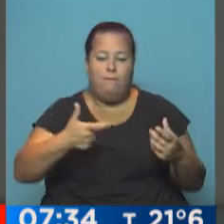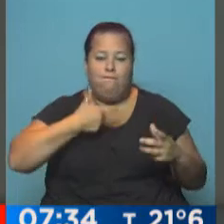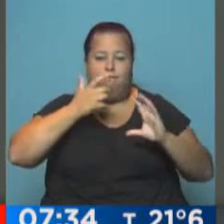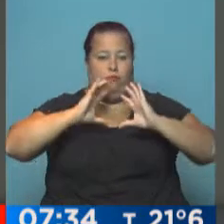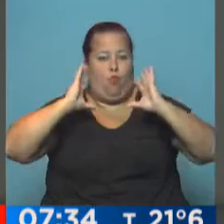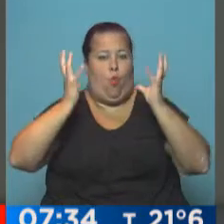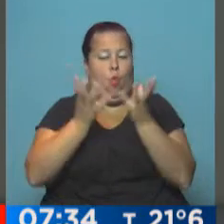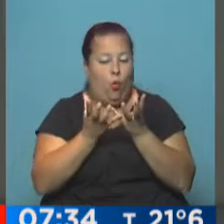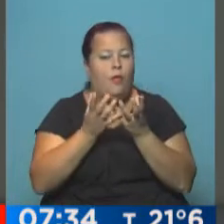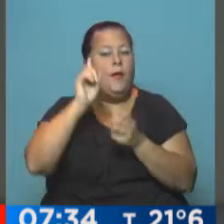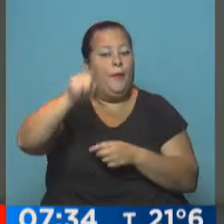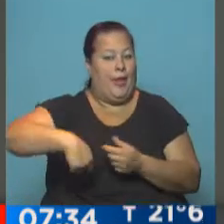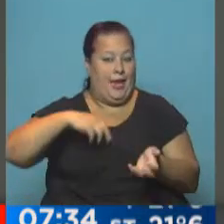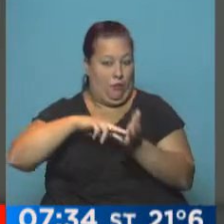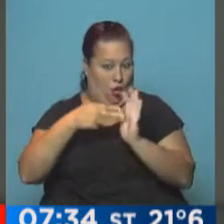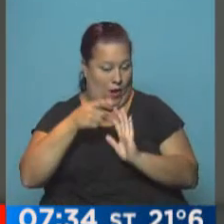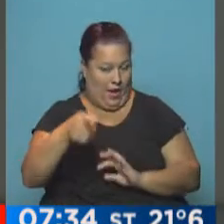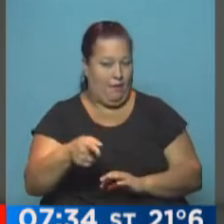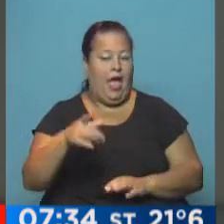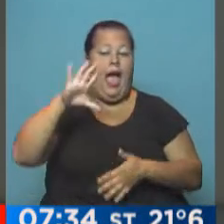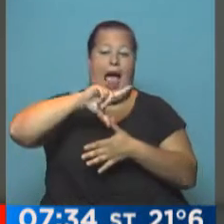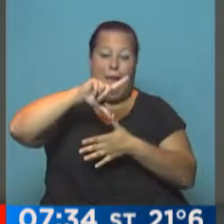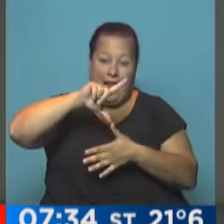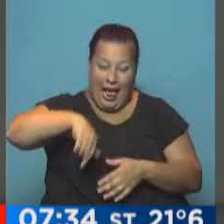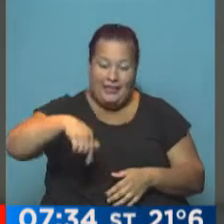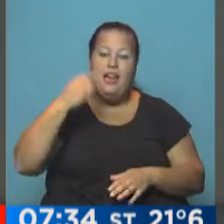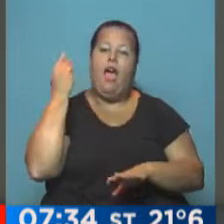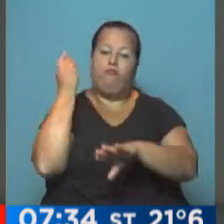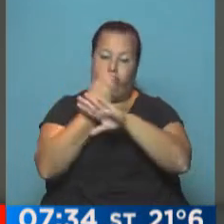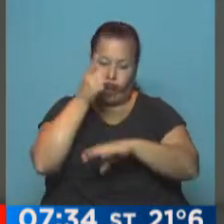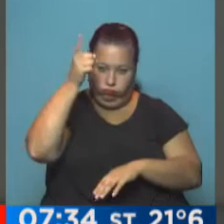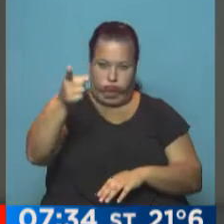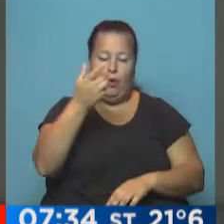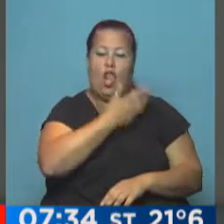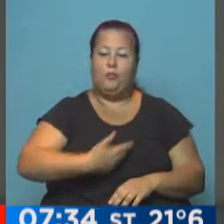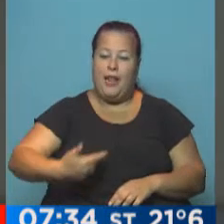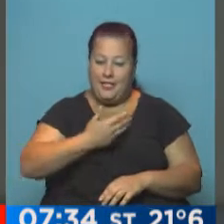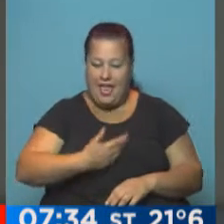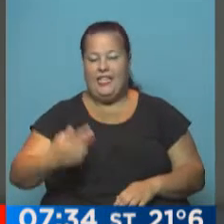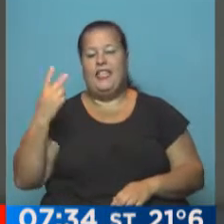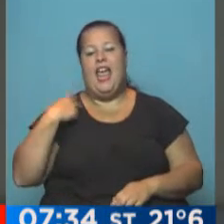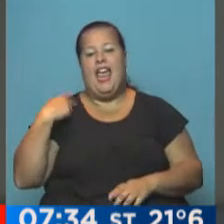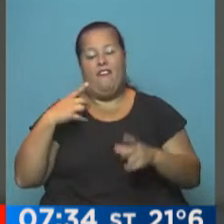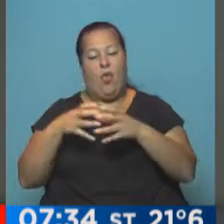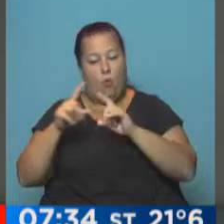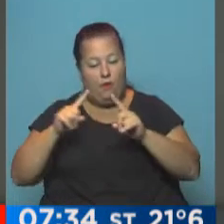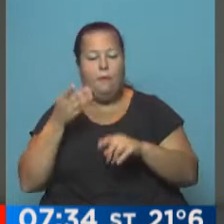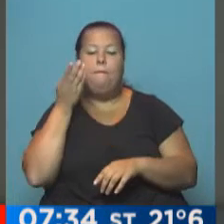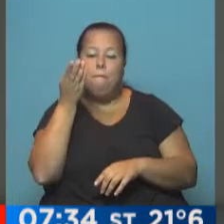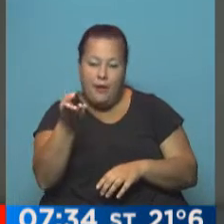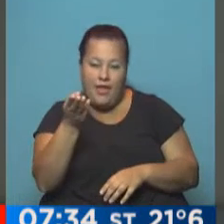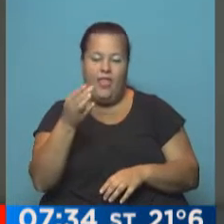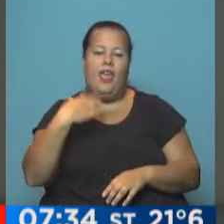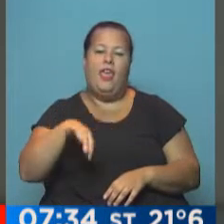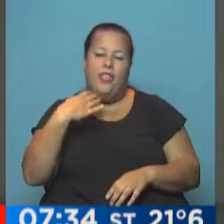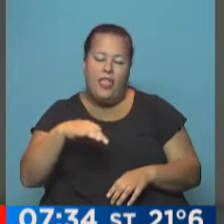global y las consecuencias que trae américa latina está presente allí los mandatarios y jefes de las delegaciones están pidiendo que